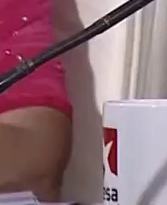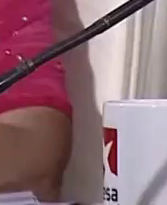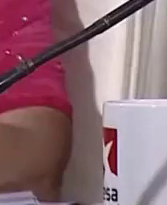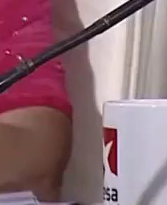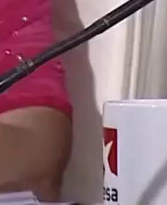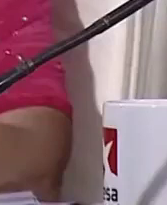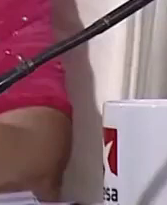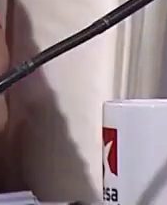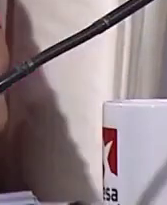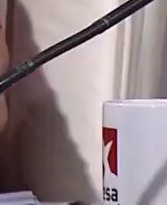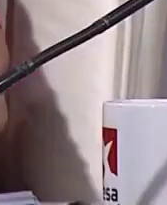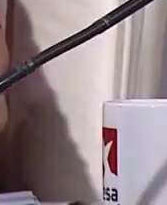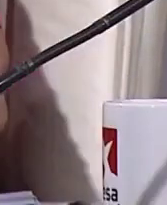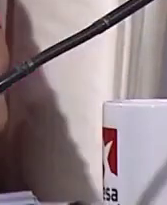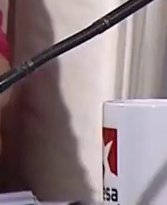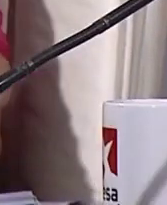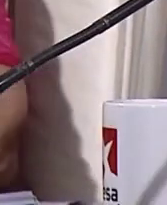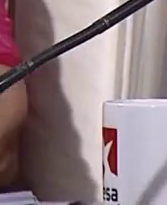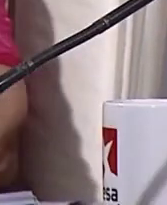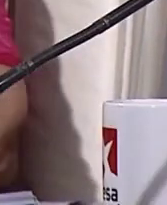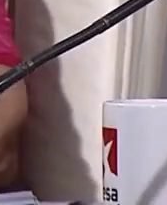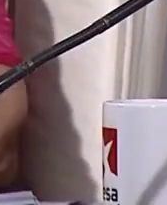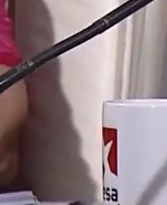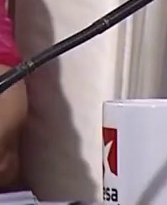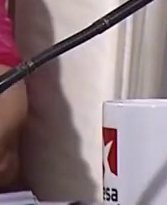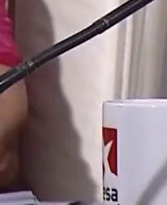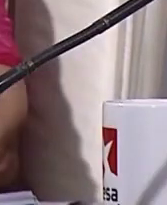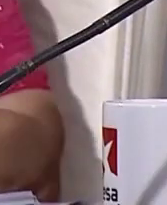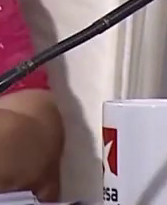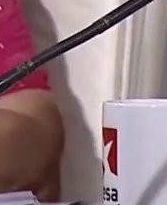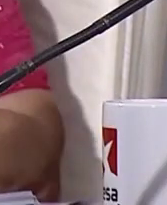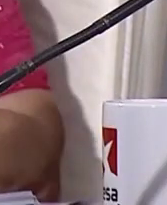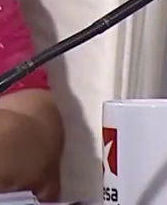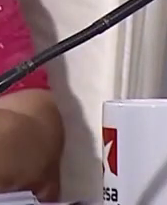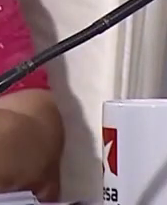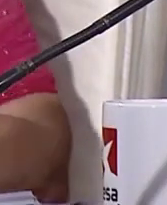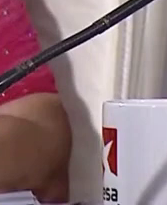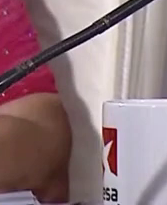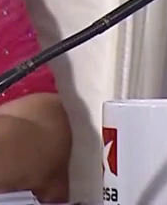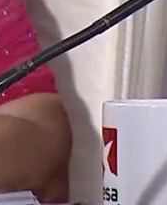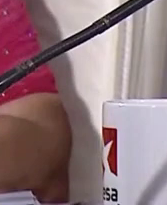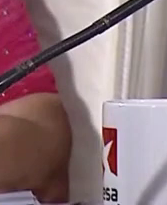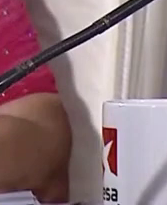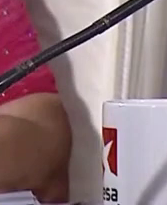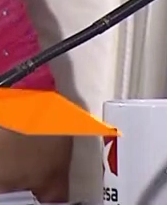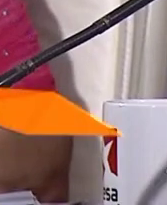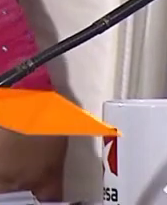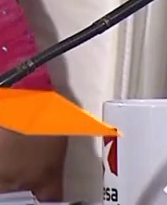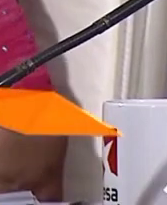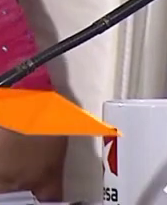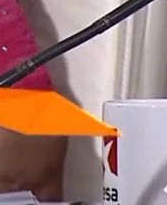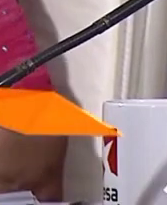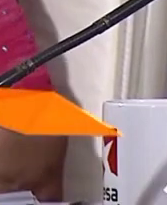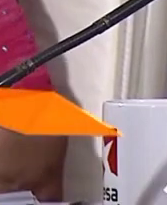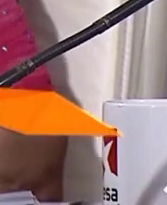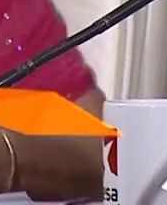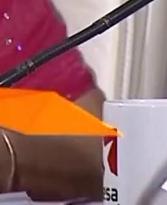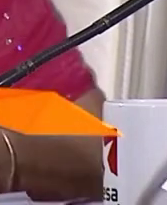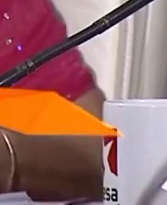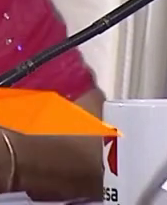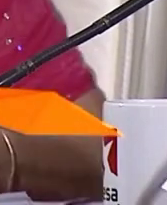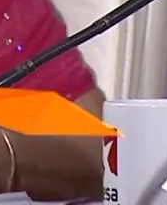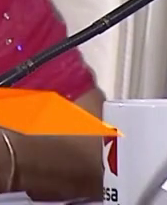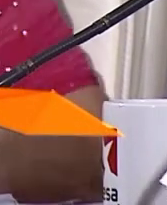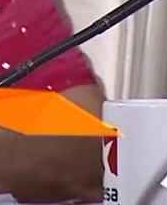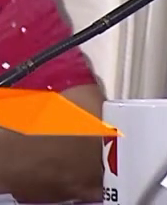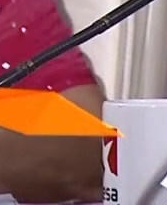Sí, buenas noches Randy, buenas noches a los televidentes y radioyentes. Bueno, agradecer estar hoy aquí de nuevo